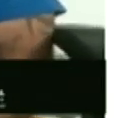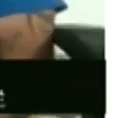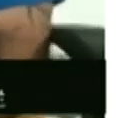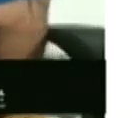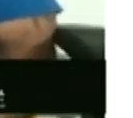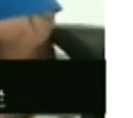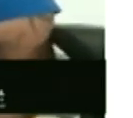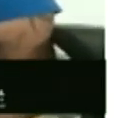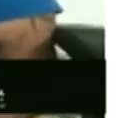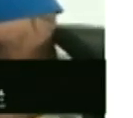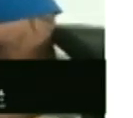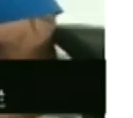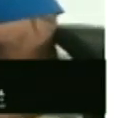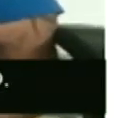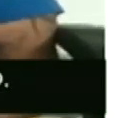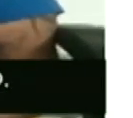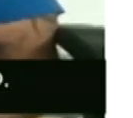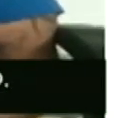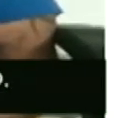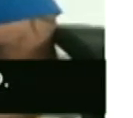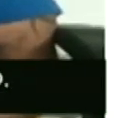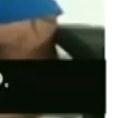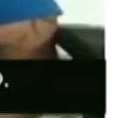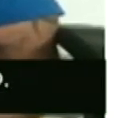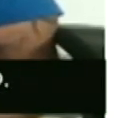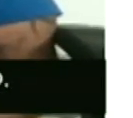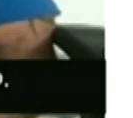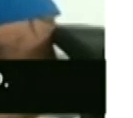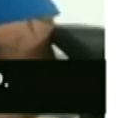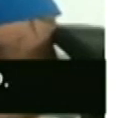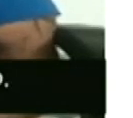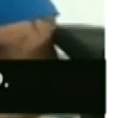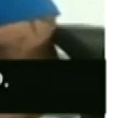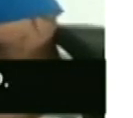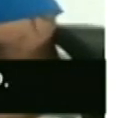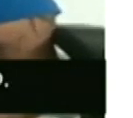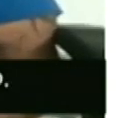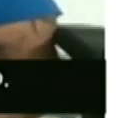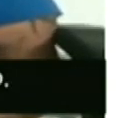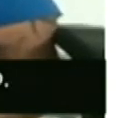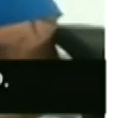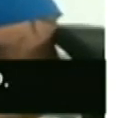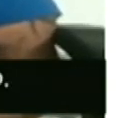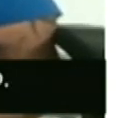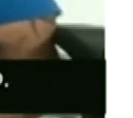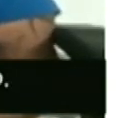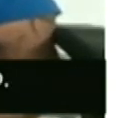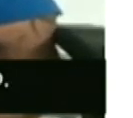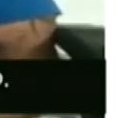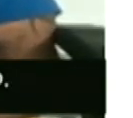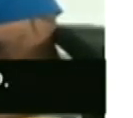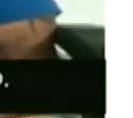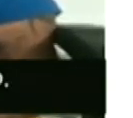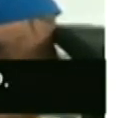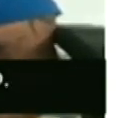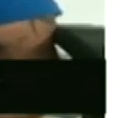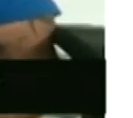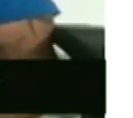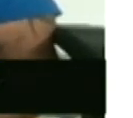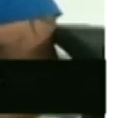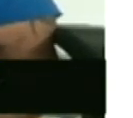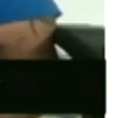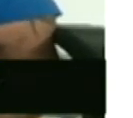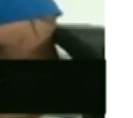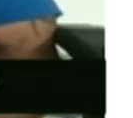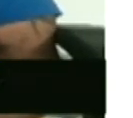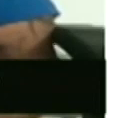este proceso. Por eso contacté a Richard Camarano, que es socio, amigo del PRAN Wilensi,